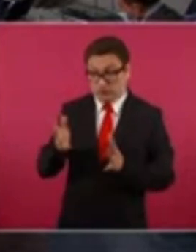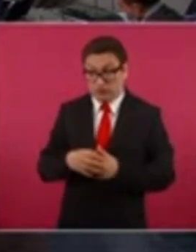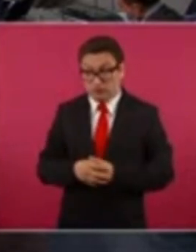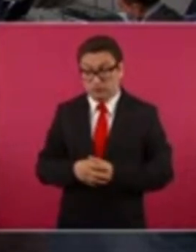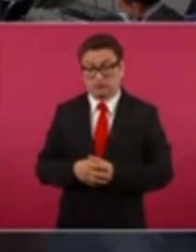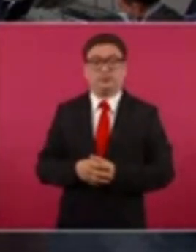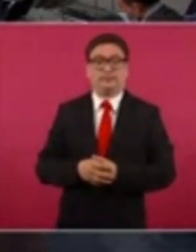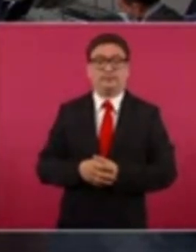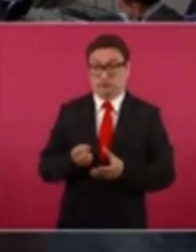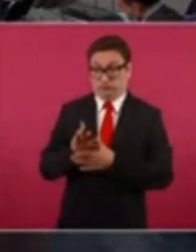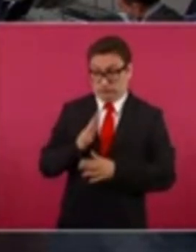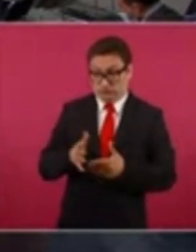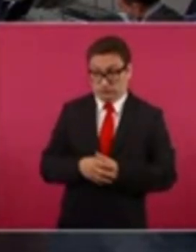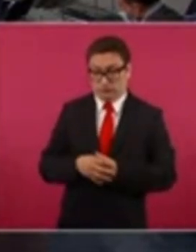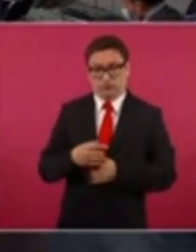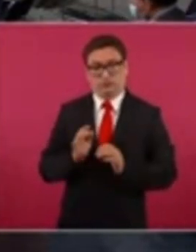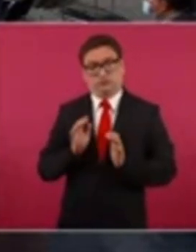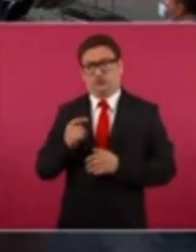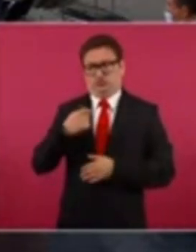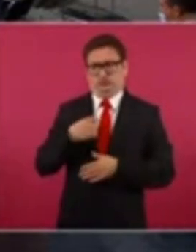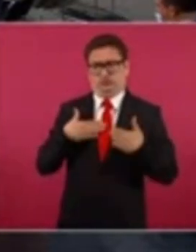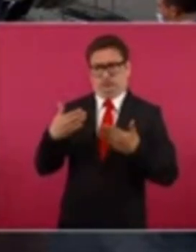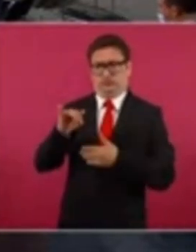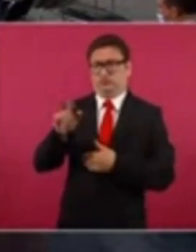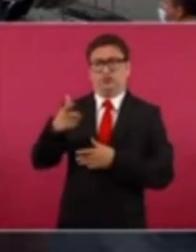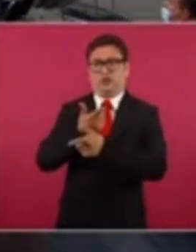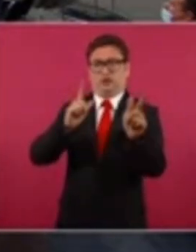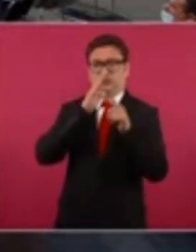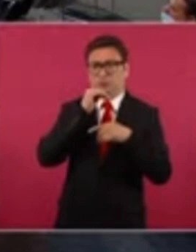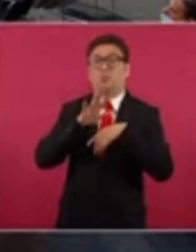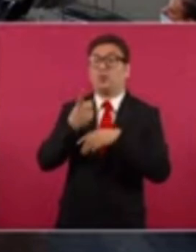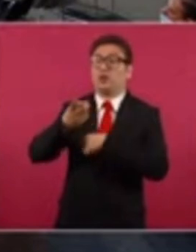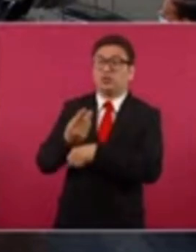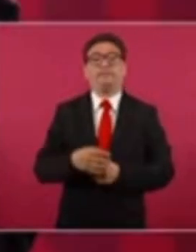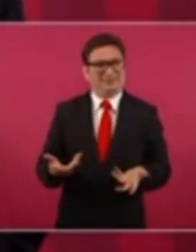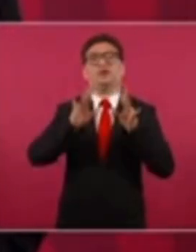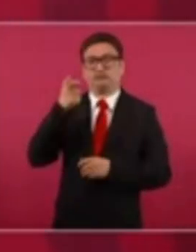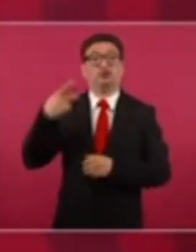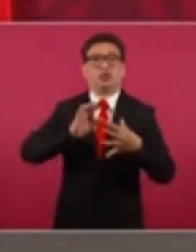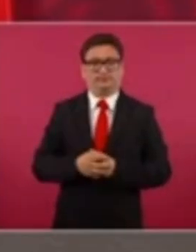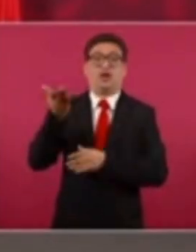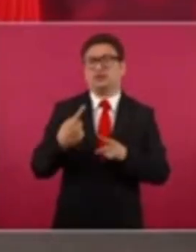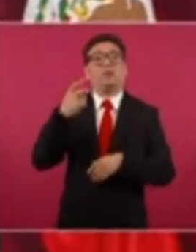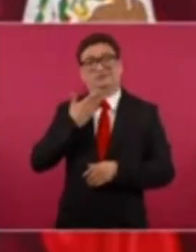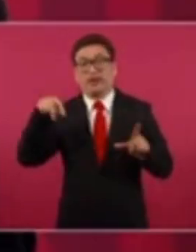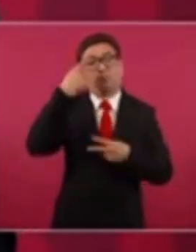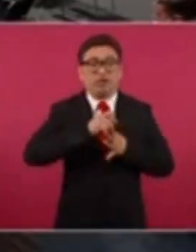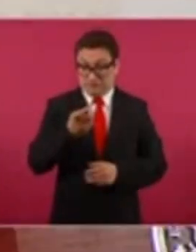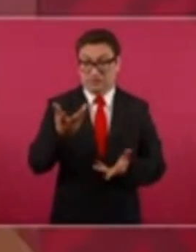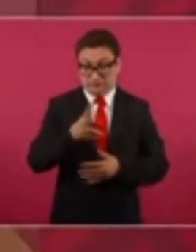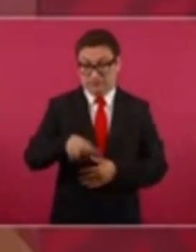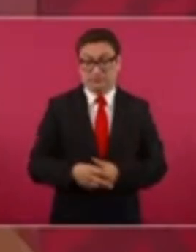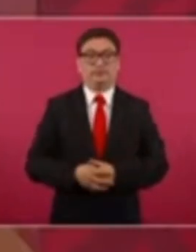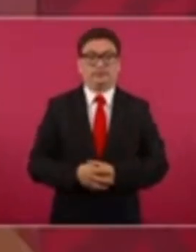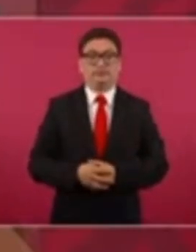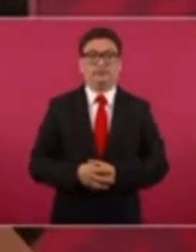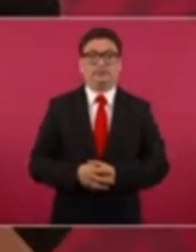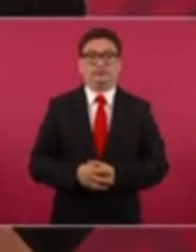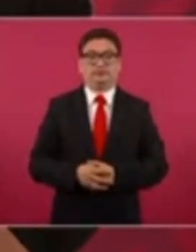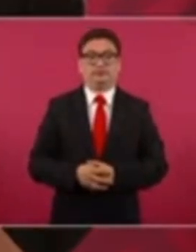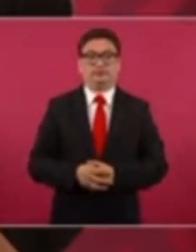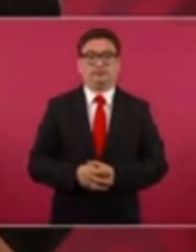salió? Yo sí, no pueden liberarlo si no repara el daño. Unos momentos después. Entonces, en este